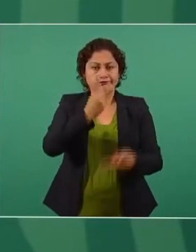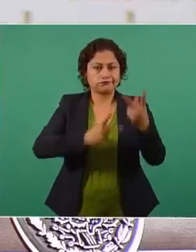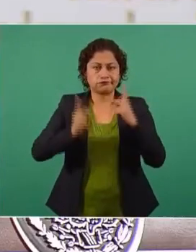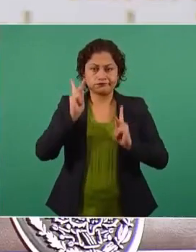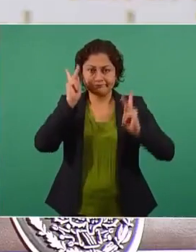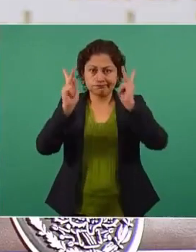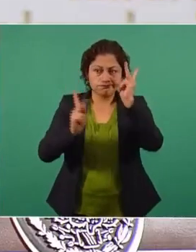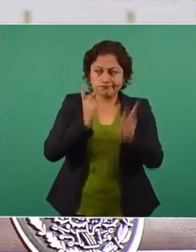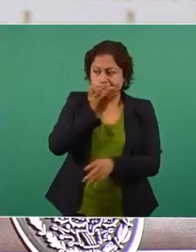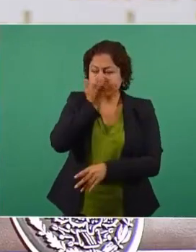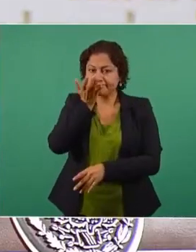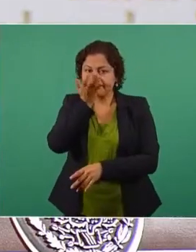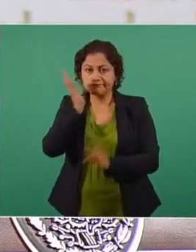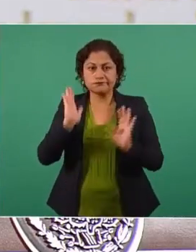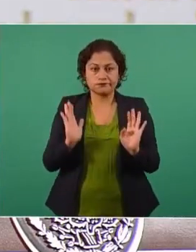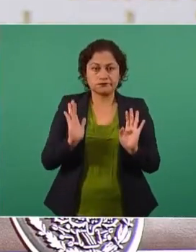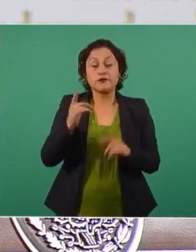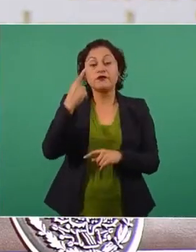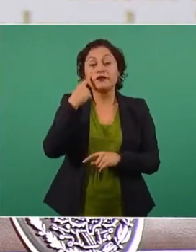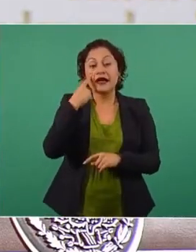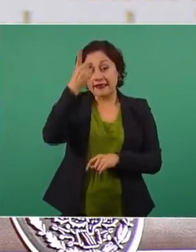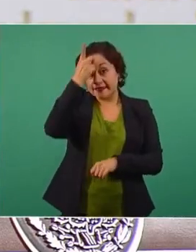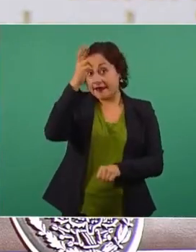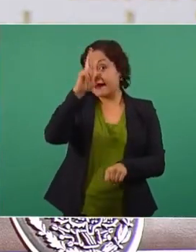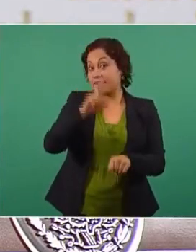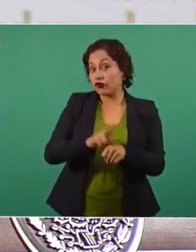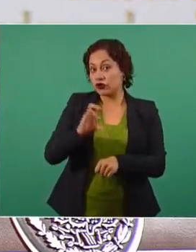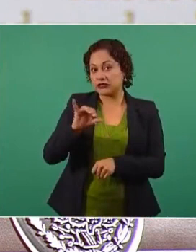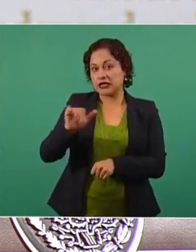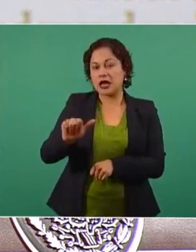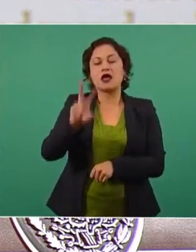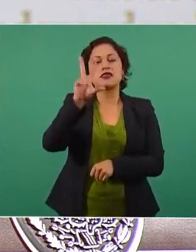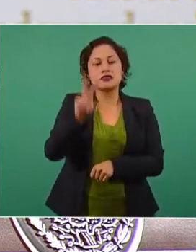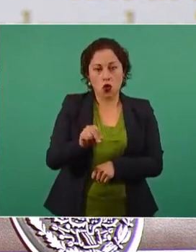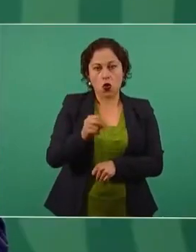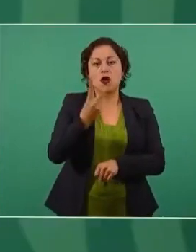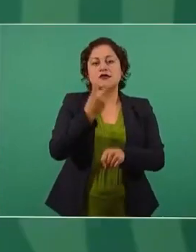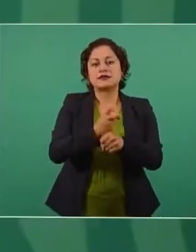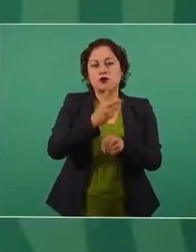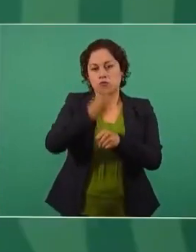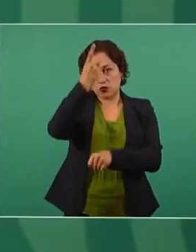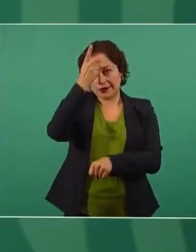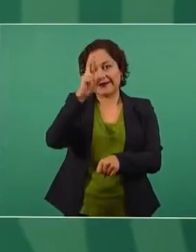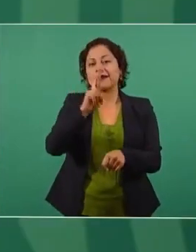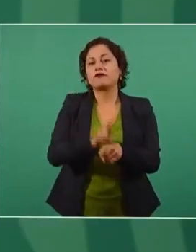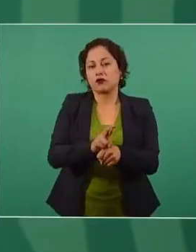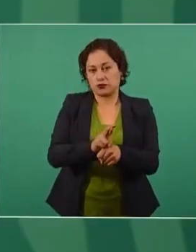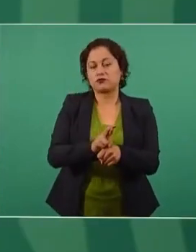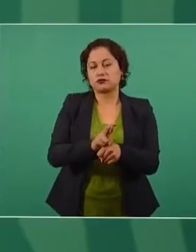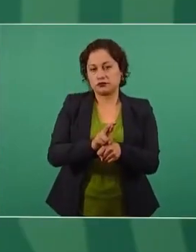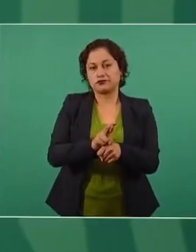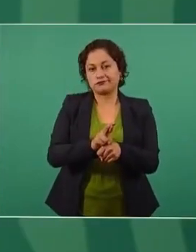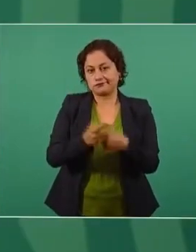entidades opositoras como Mexicanos contra la Corrupción y la Impunidad y Artículo 19? De hecho, fue justamente esta reportera la que denunció este caso, un tema del que se